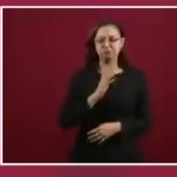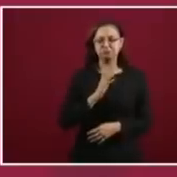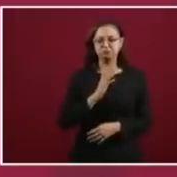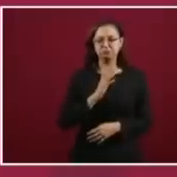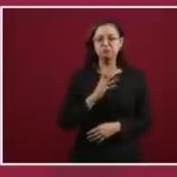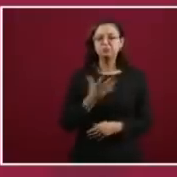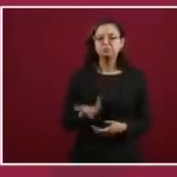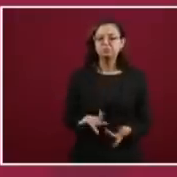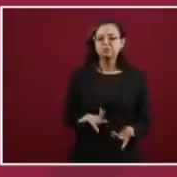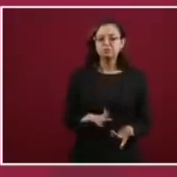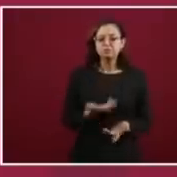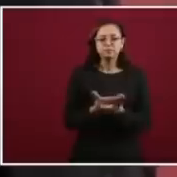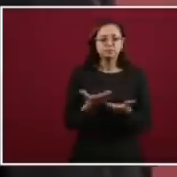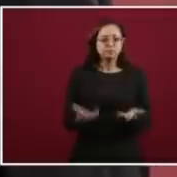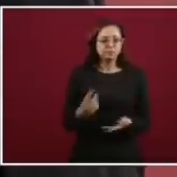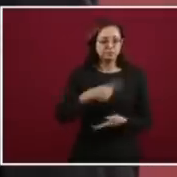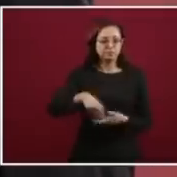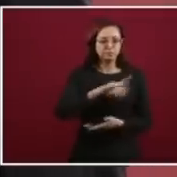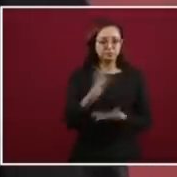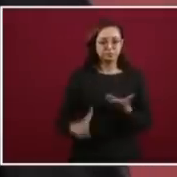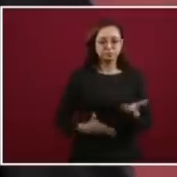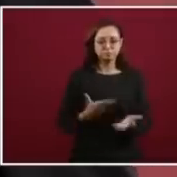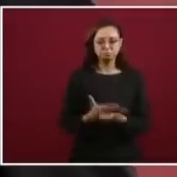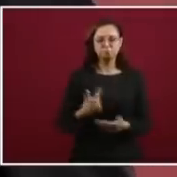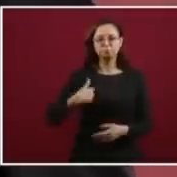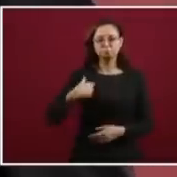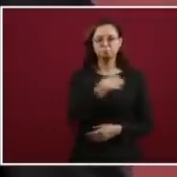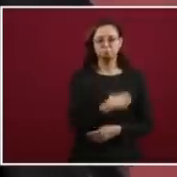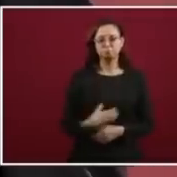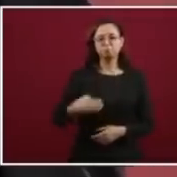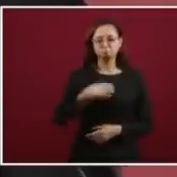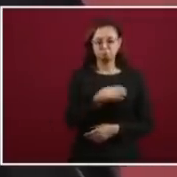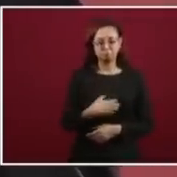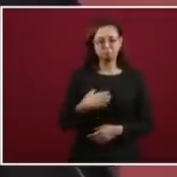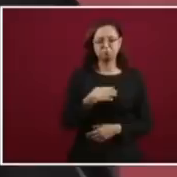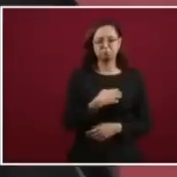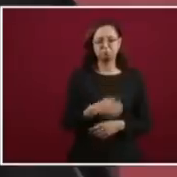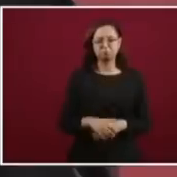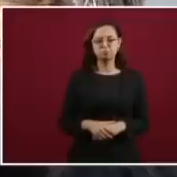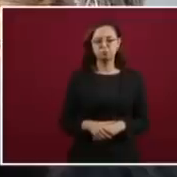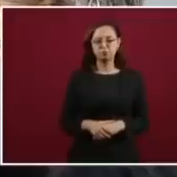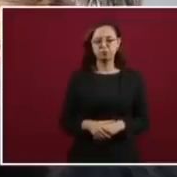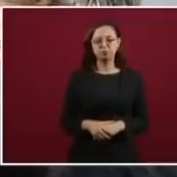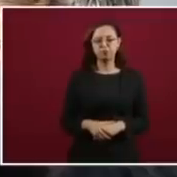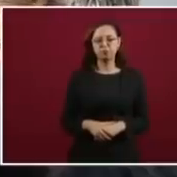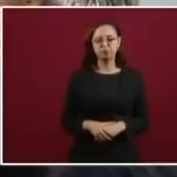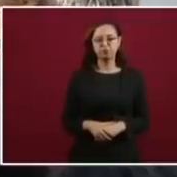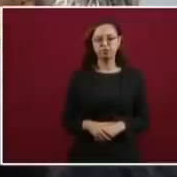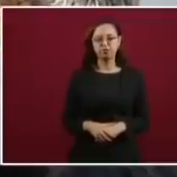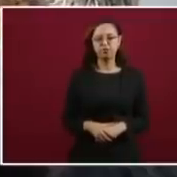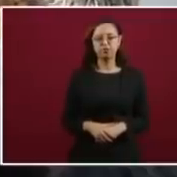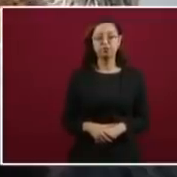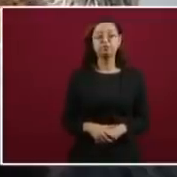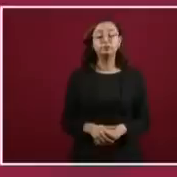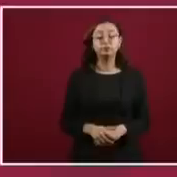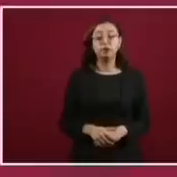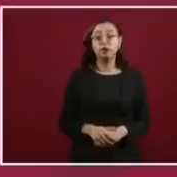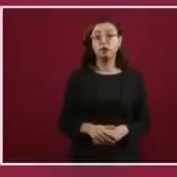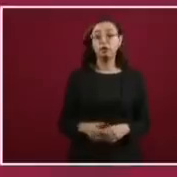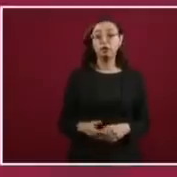celebro que esto este se esté haciendo hoy tengo una comida